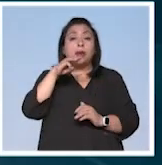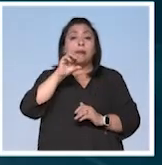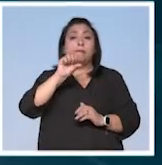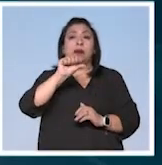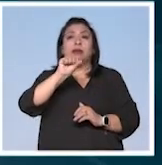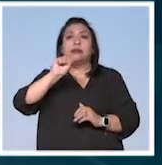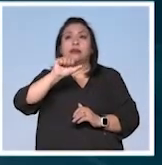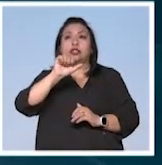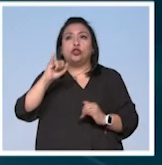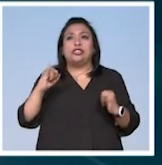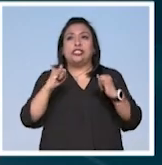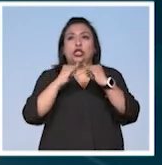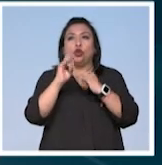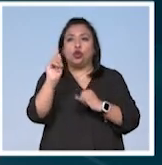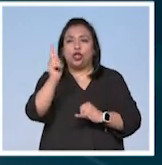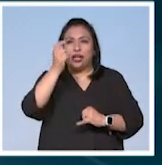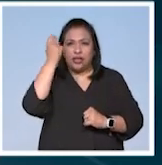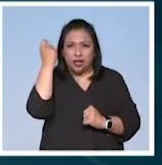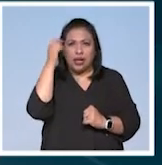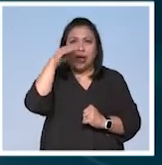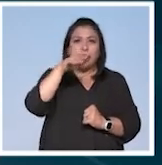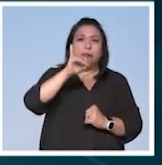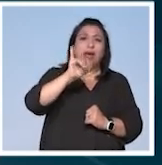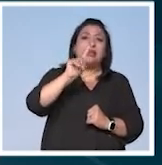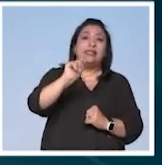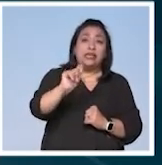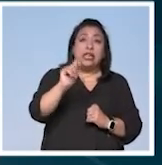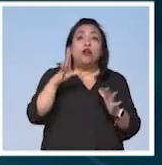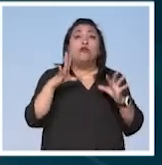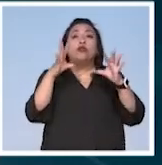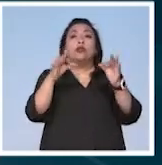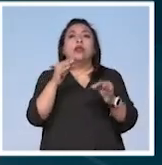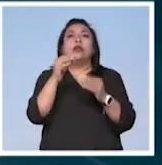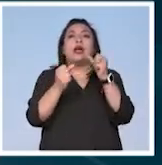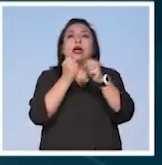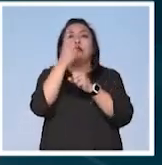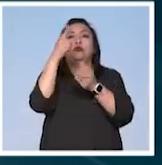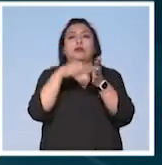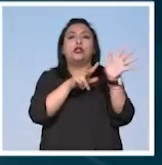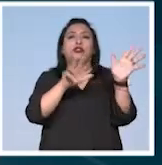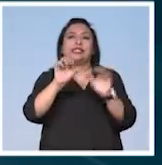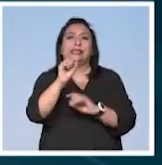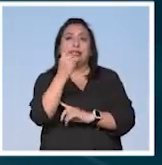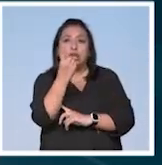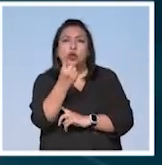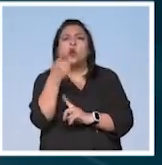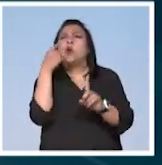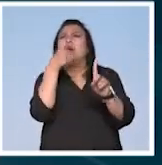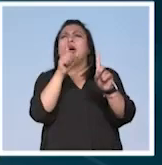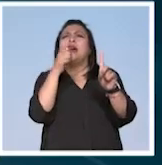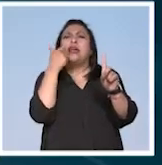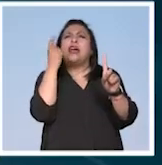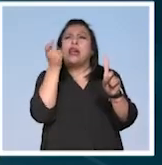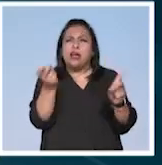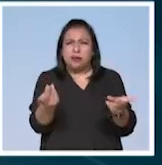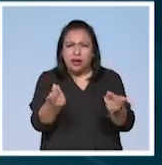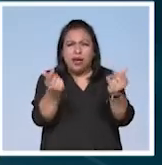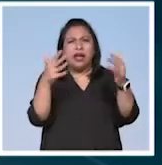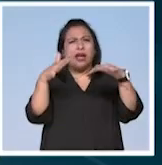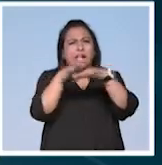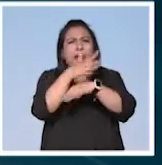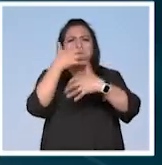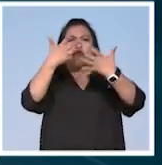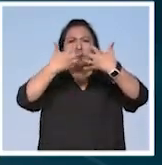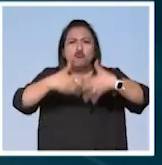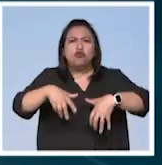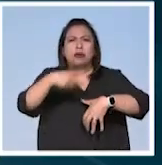Massachusetts Institute of Technology, MIT, que fue fundado en 1861 con el objetivo de acelerar la revolución